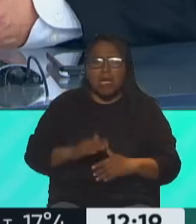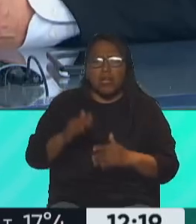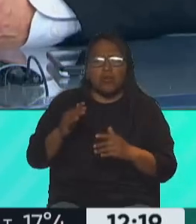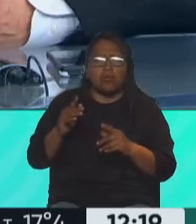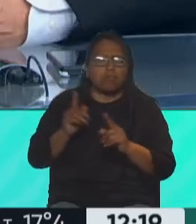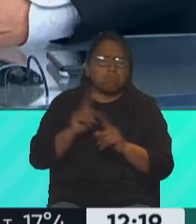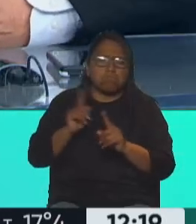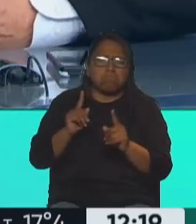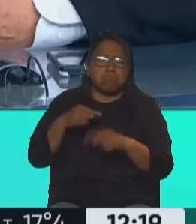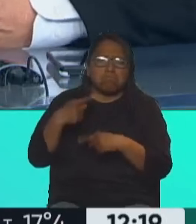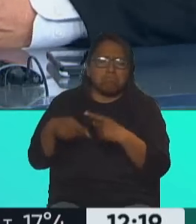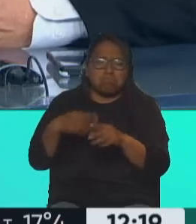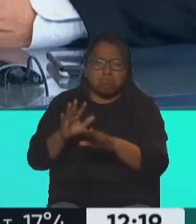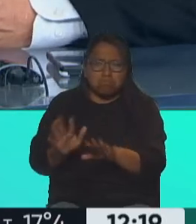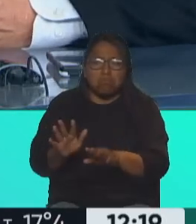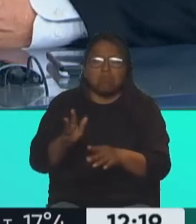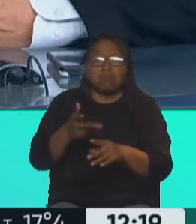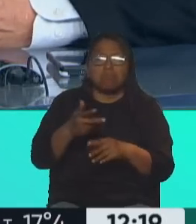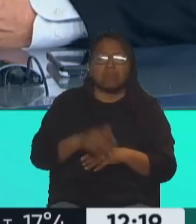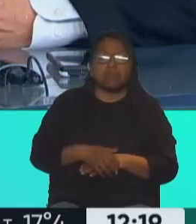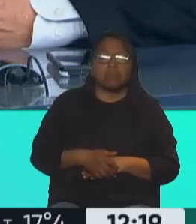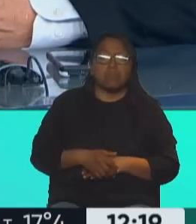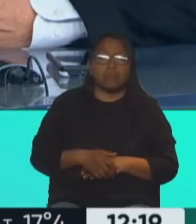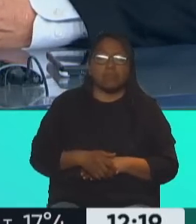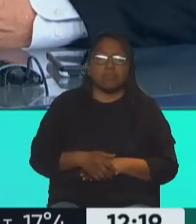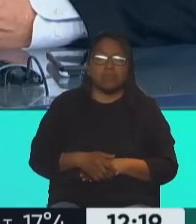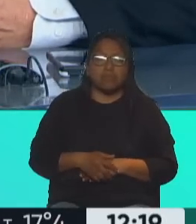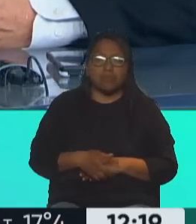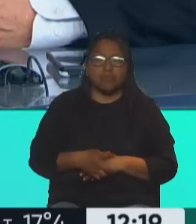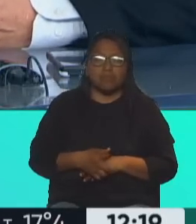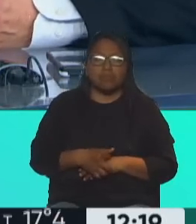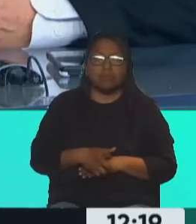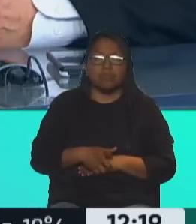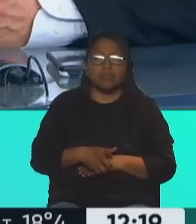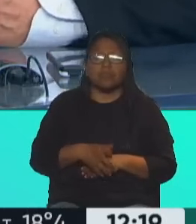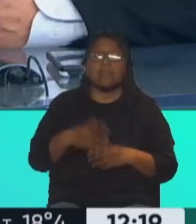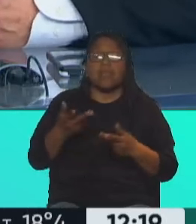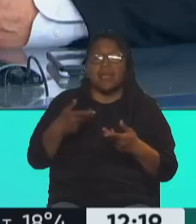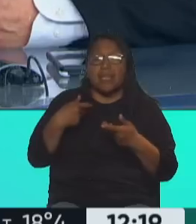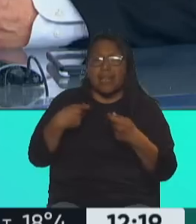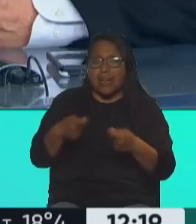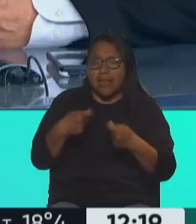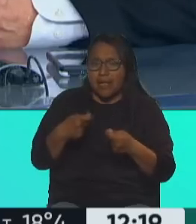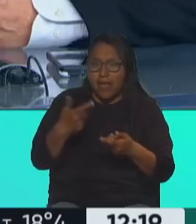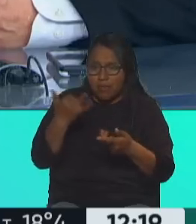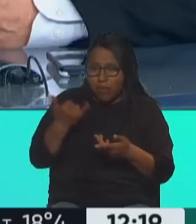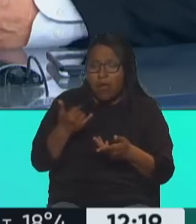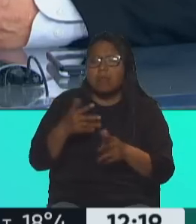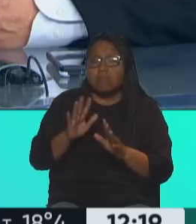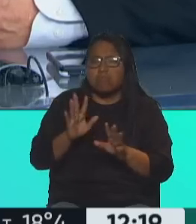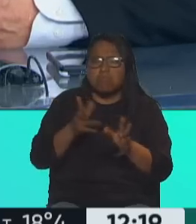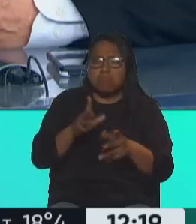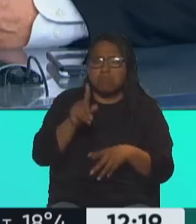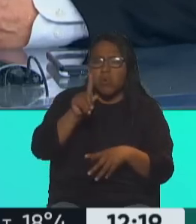la obra pública realizada, efectivamente gastada, que significaba algo así como el